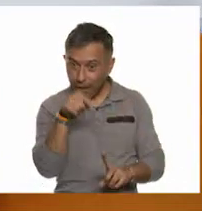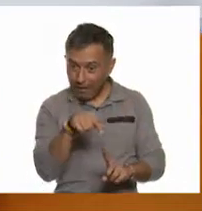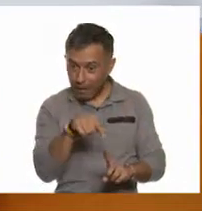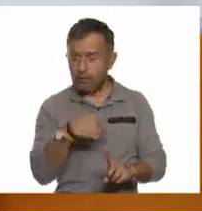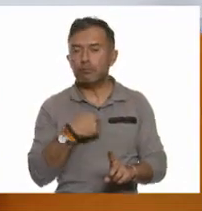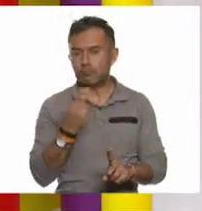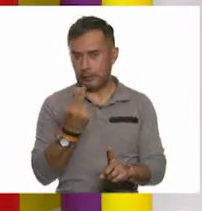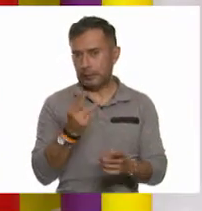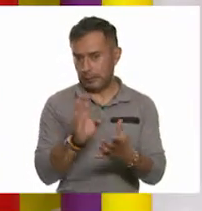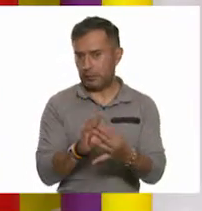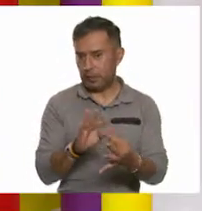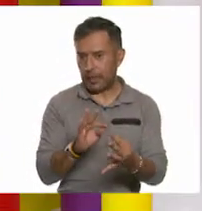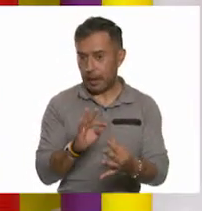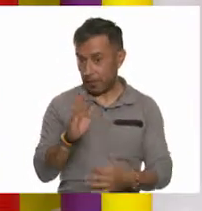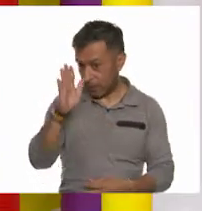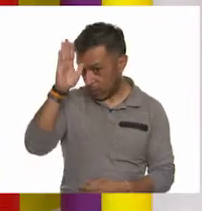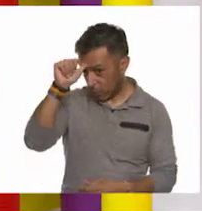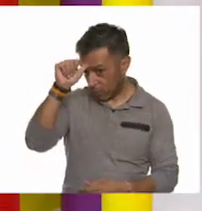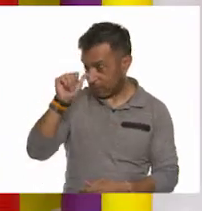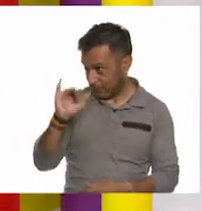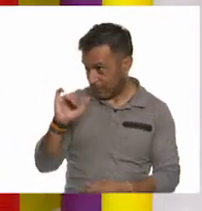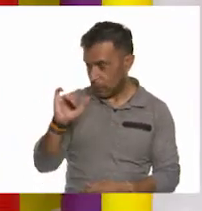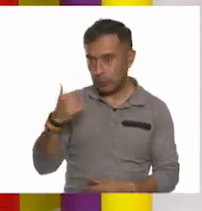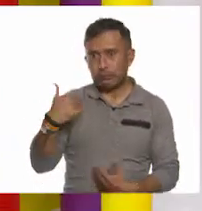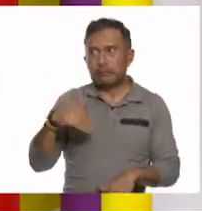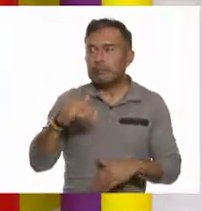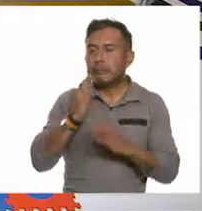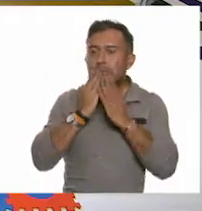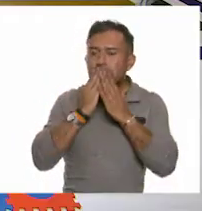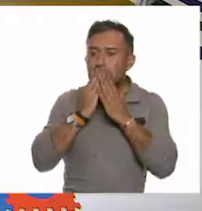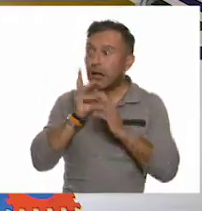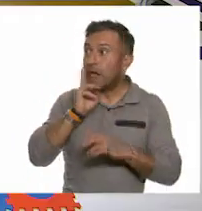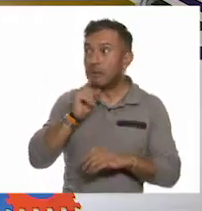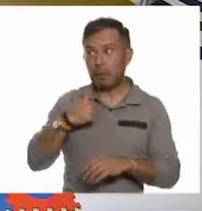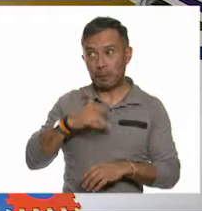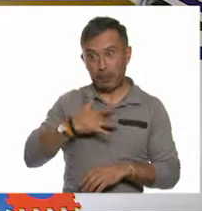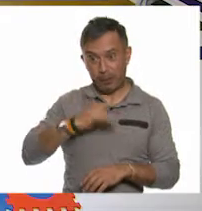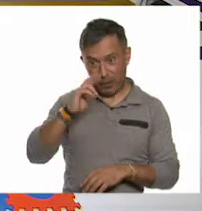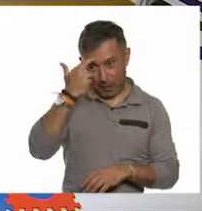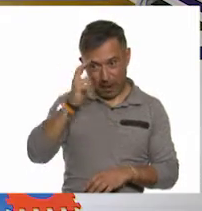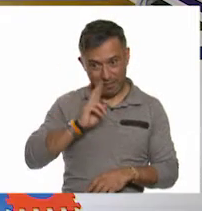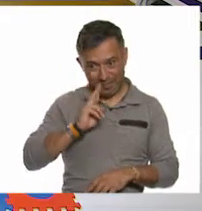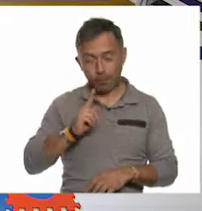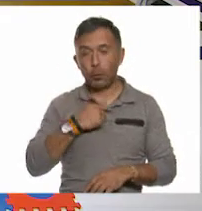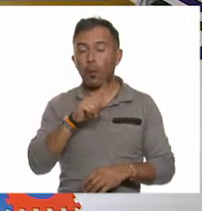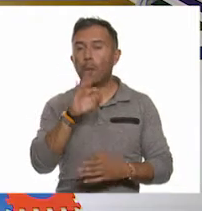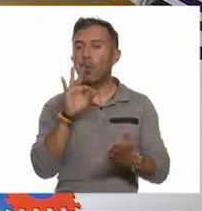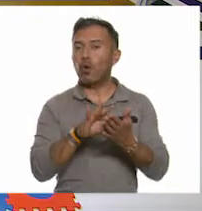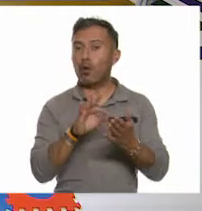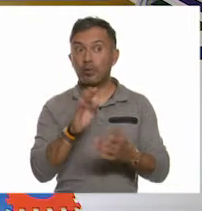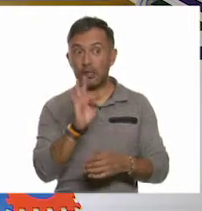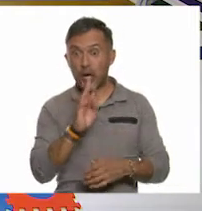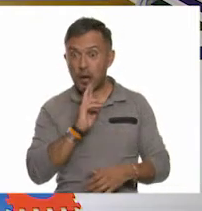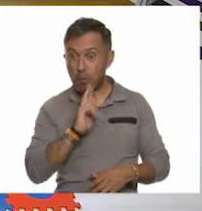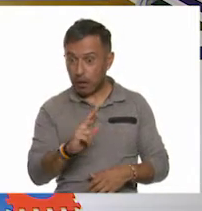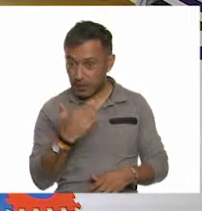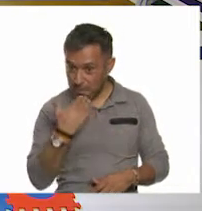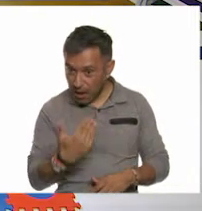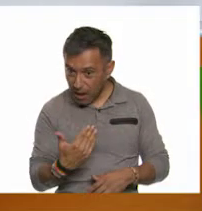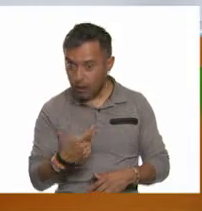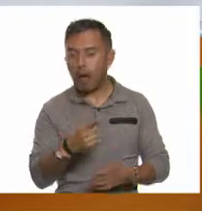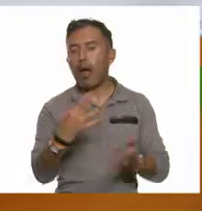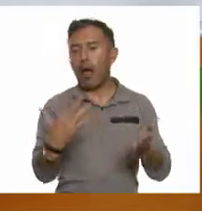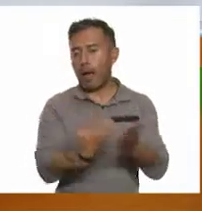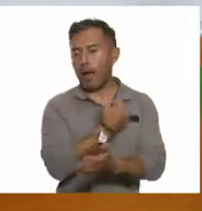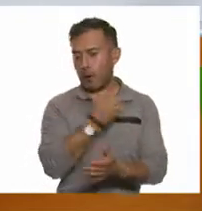explicar. Uy. A ver si nos acordamos Uy, a ver si me de qué acuerdo. trata. ¿Sale? Ok. Y pues ganamos un punto. Va. Si lo decimos bien, ganamos un punto y si no, pues